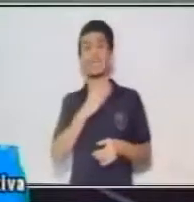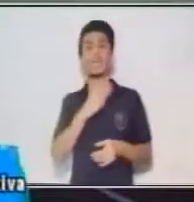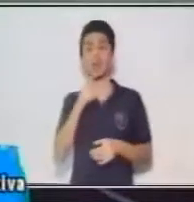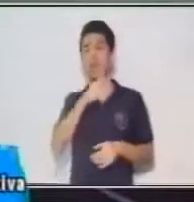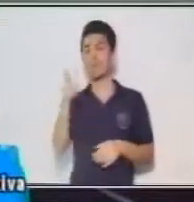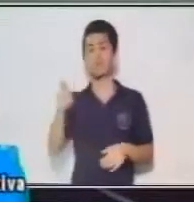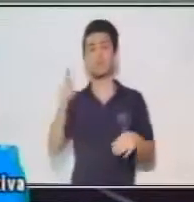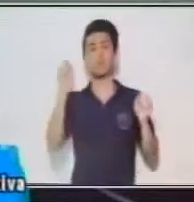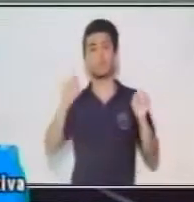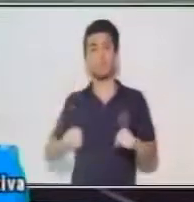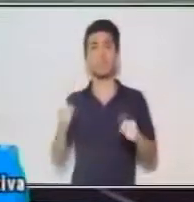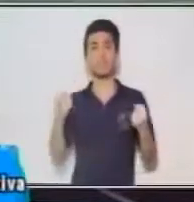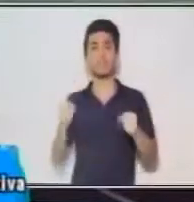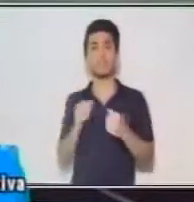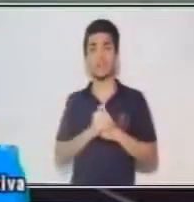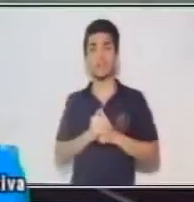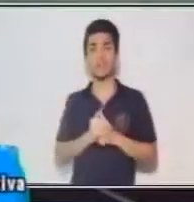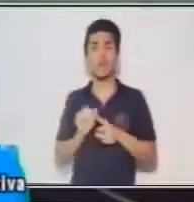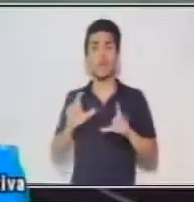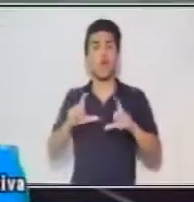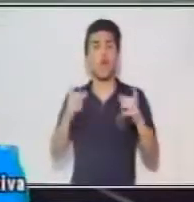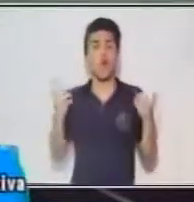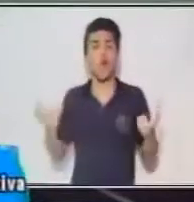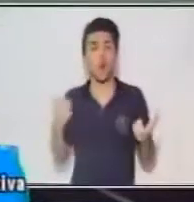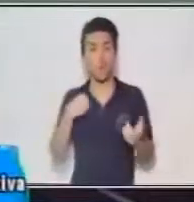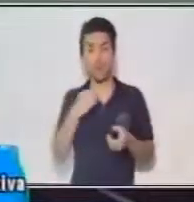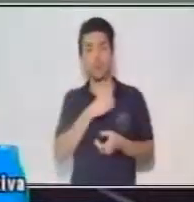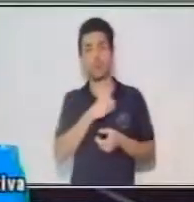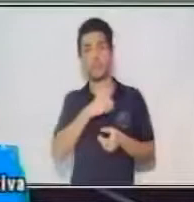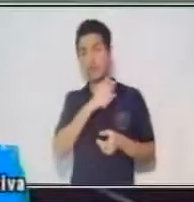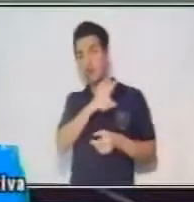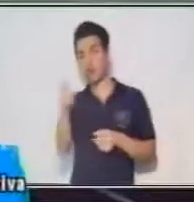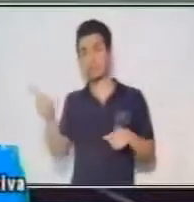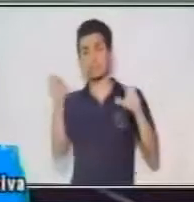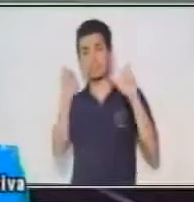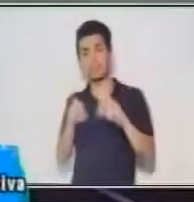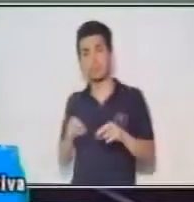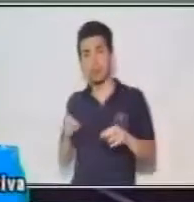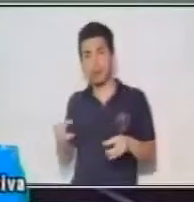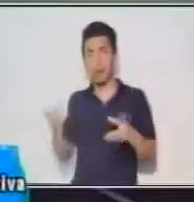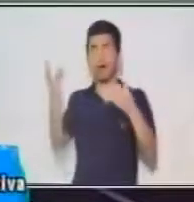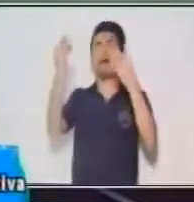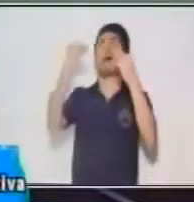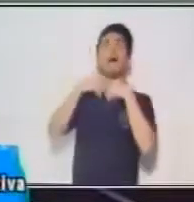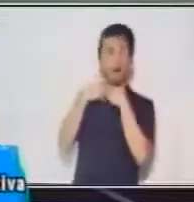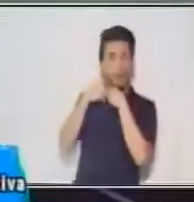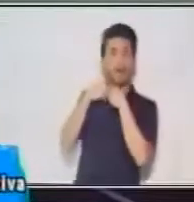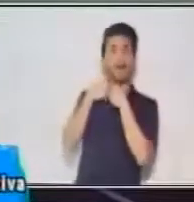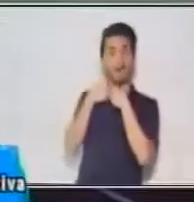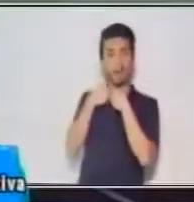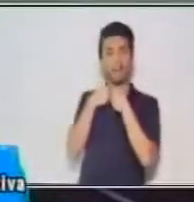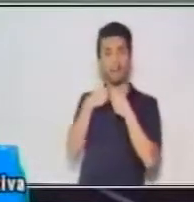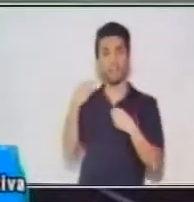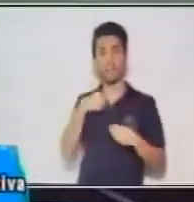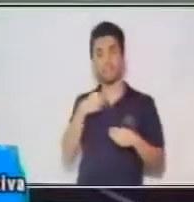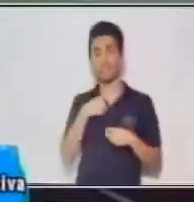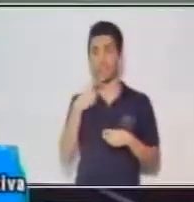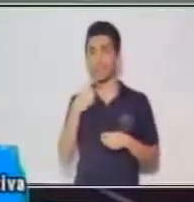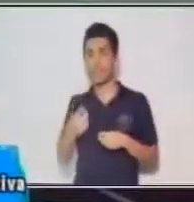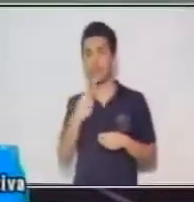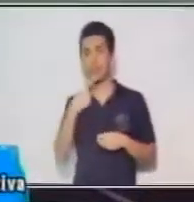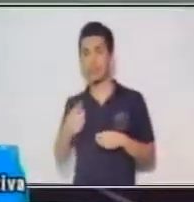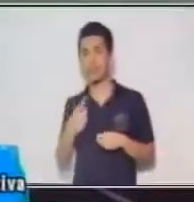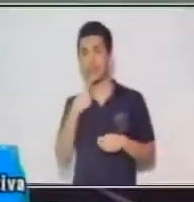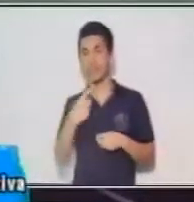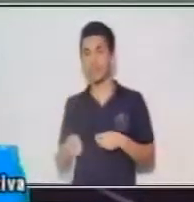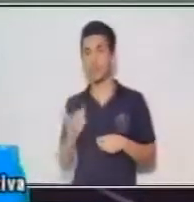hagan? ¿Y cómo quiero que las personas se convenzan de hacer lo que yo estoy